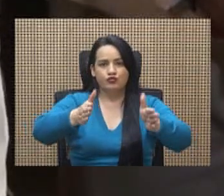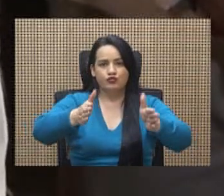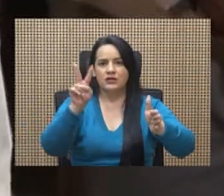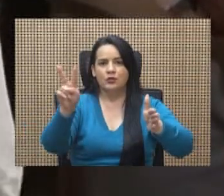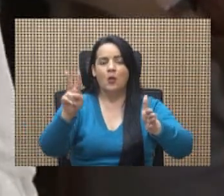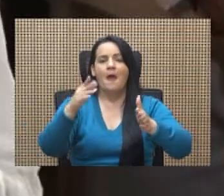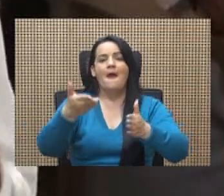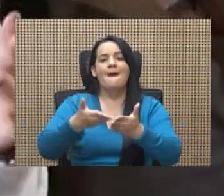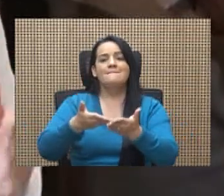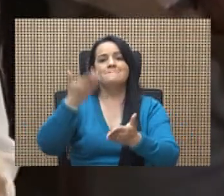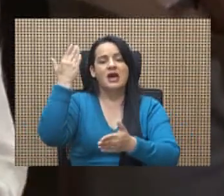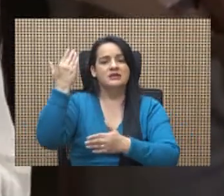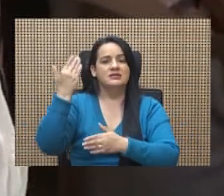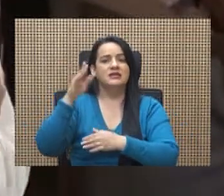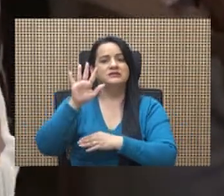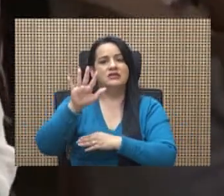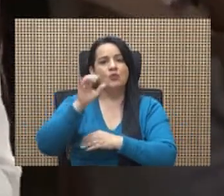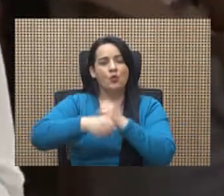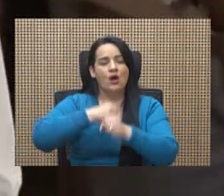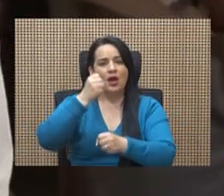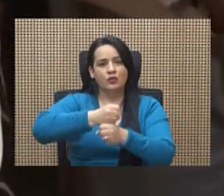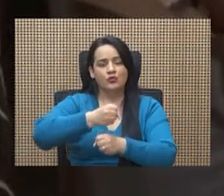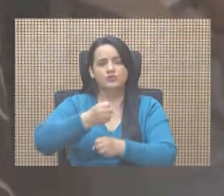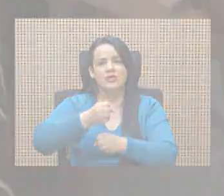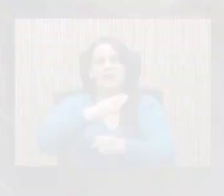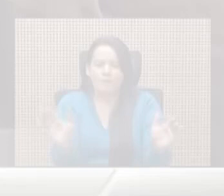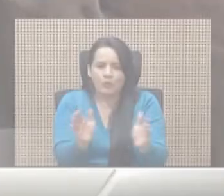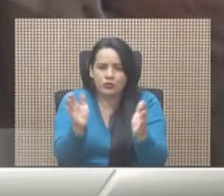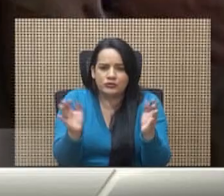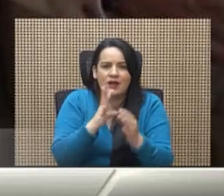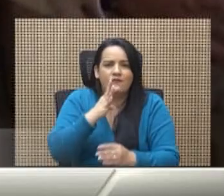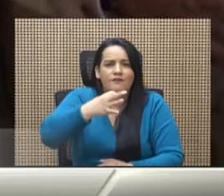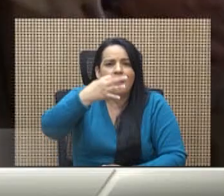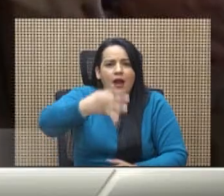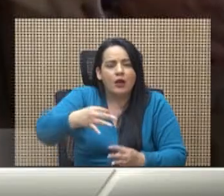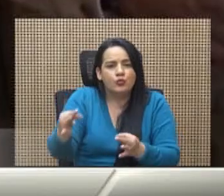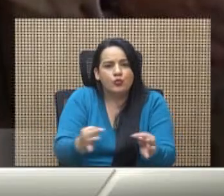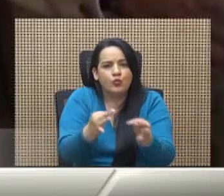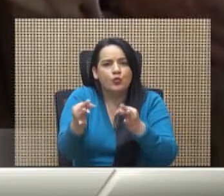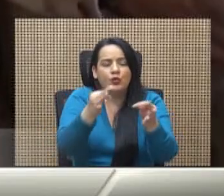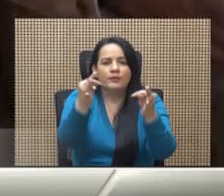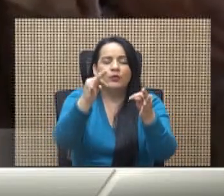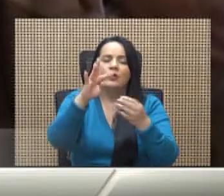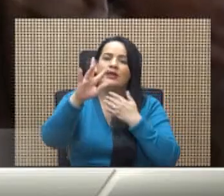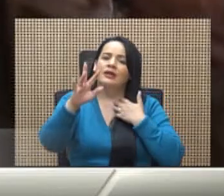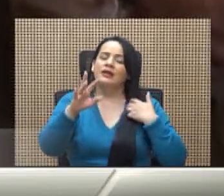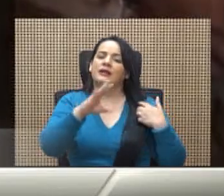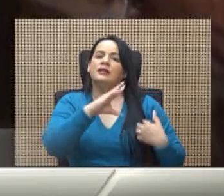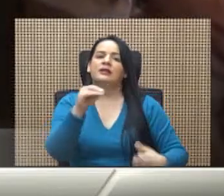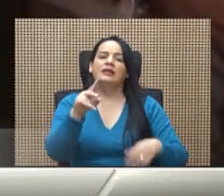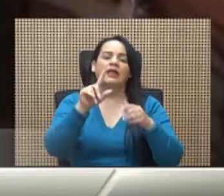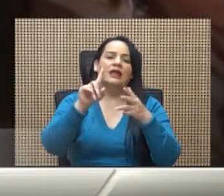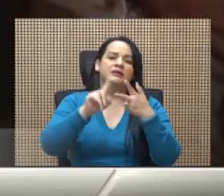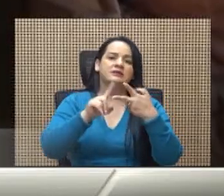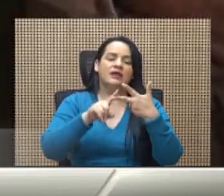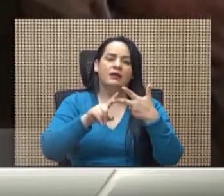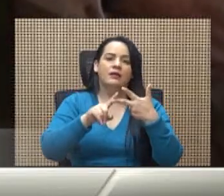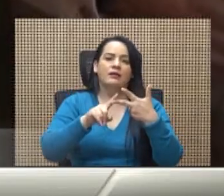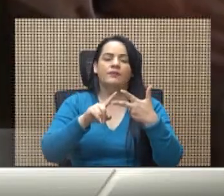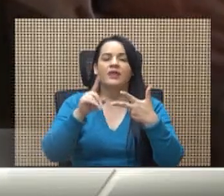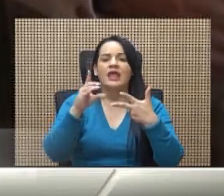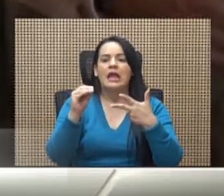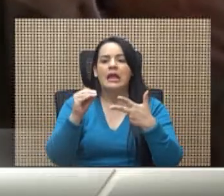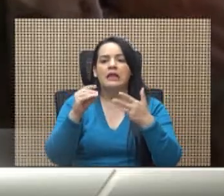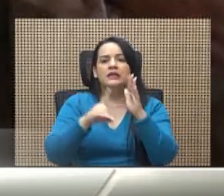5 años y estamos lejos muy lejos de terminarla como tercer punto está el tema del desarrollo sostenible que